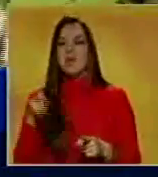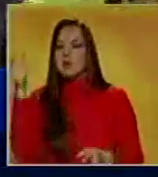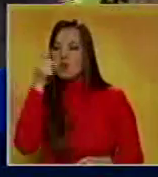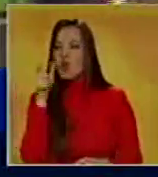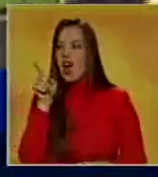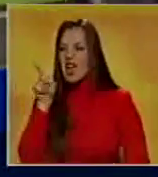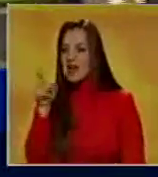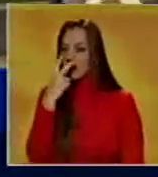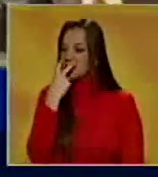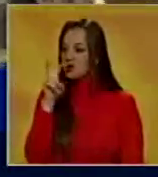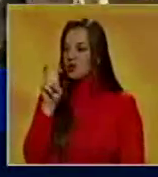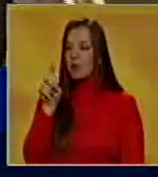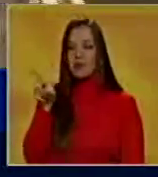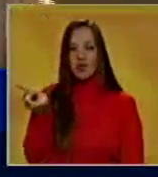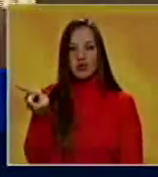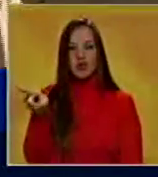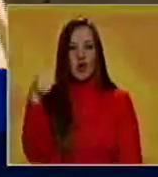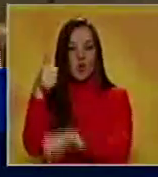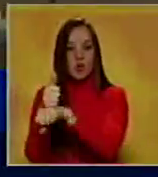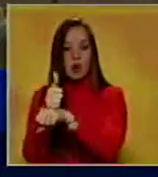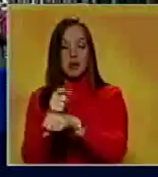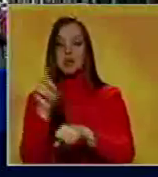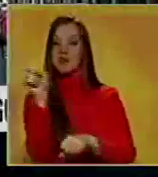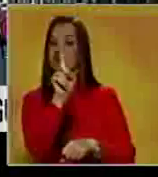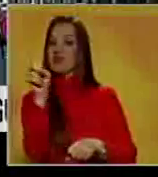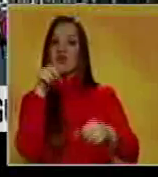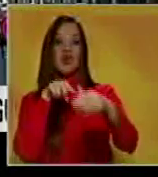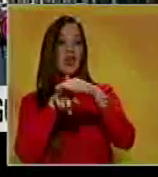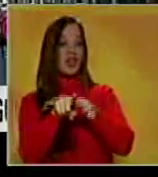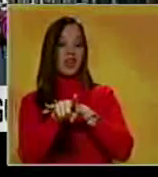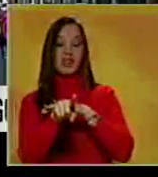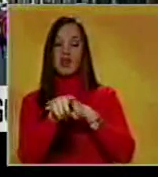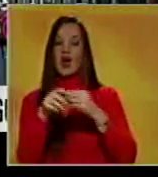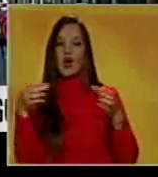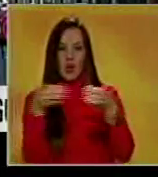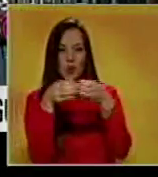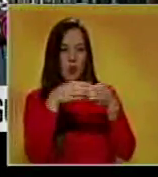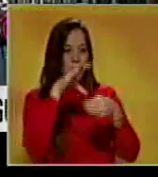sospechoso de los atentados de París, no se encuentra entre los arrestados en las redadas.